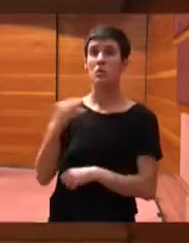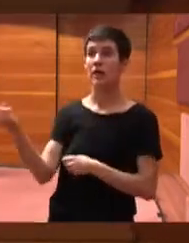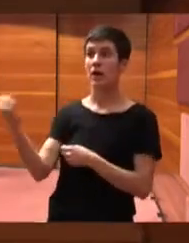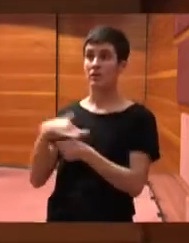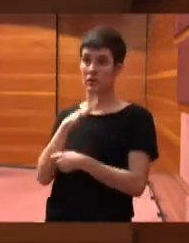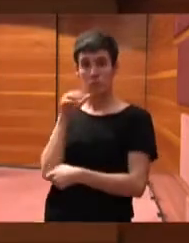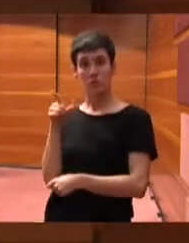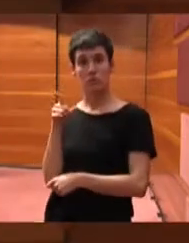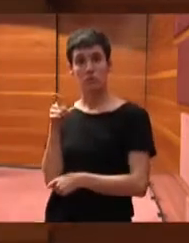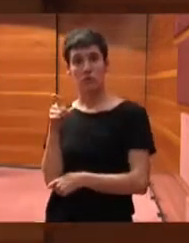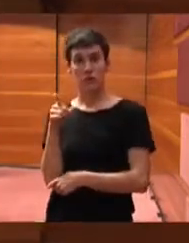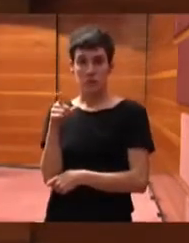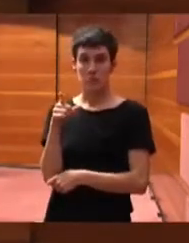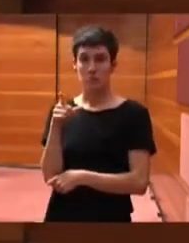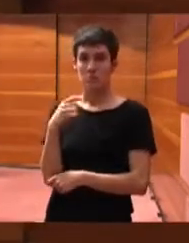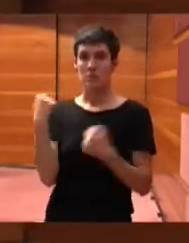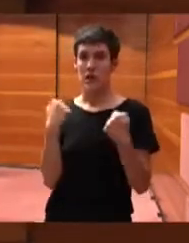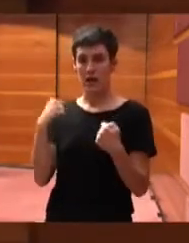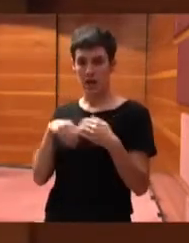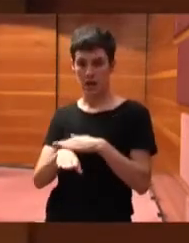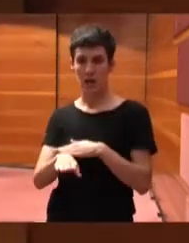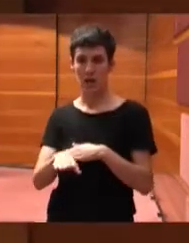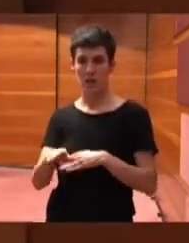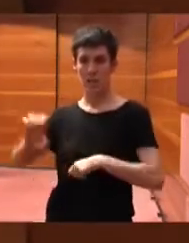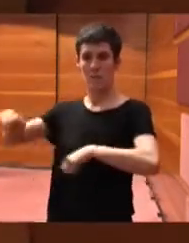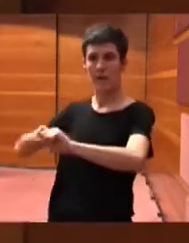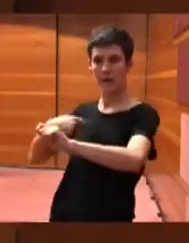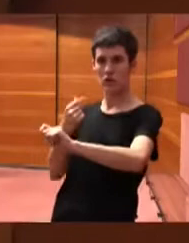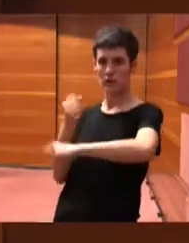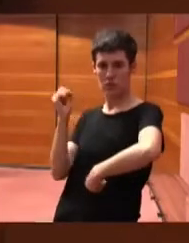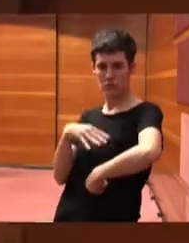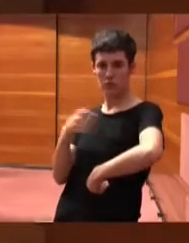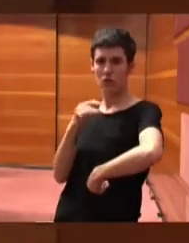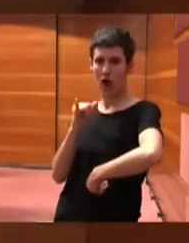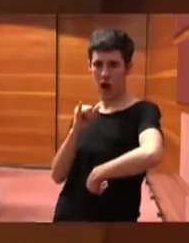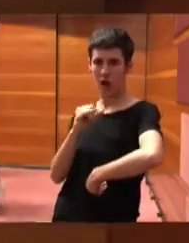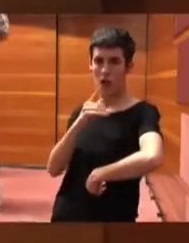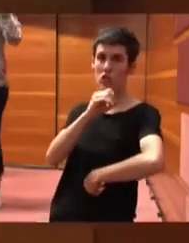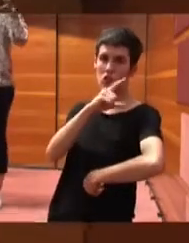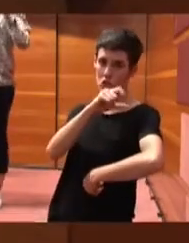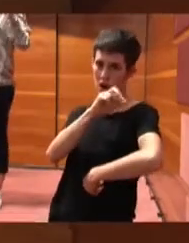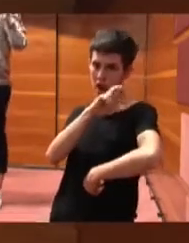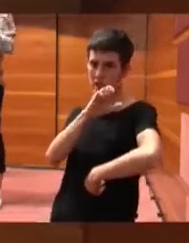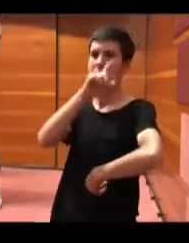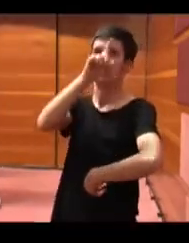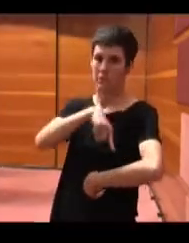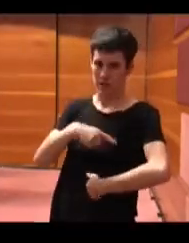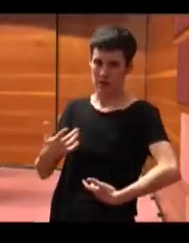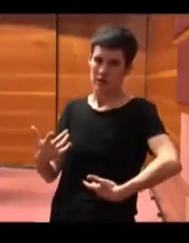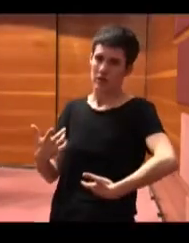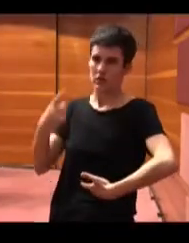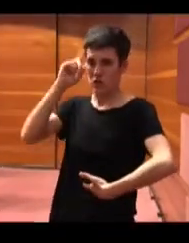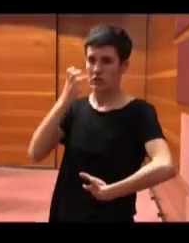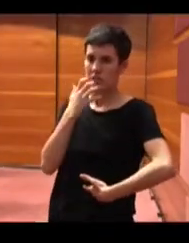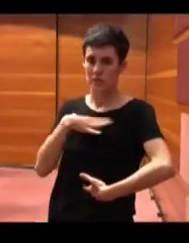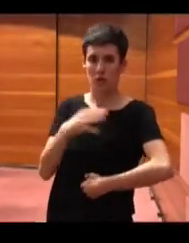esto. Me venden el garaje. Yo tenía un dinero ahorrado y además en una cuenta en dólares también, ¿vale? No sé si